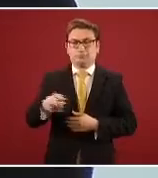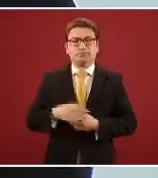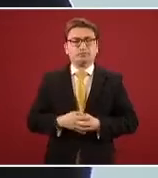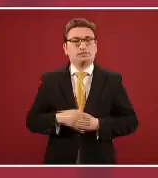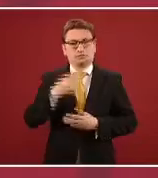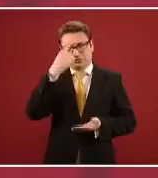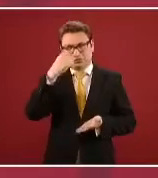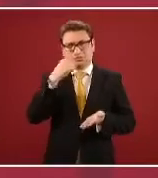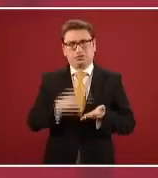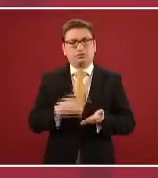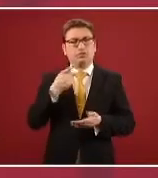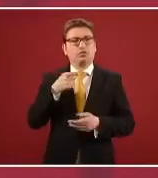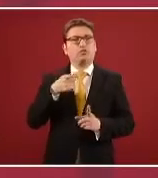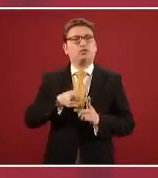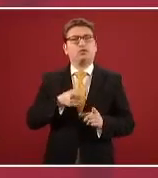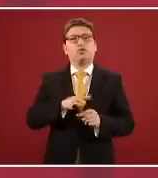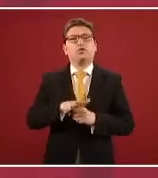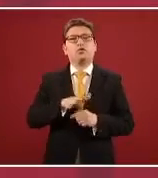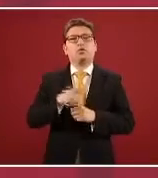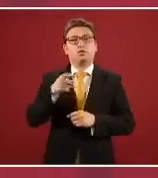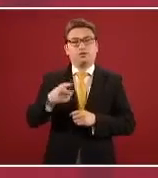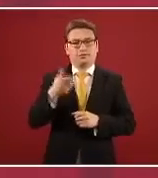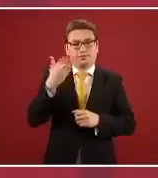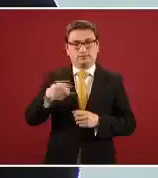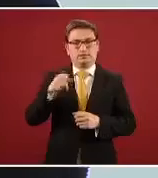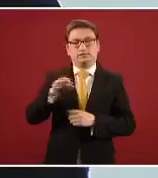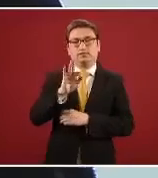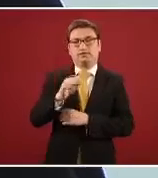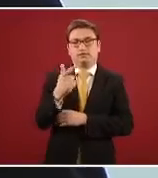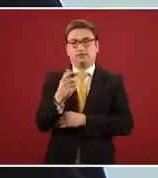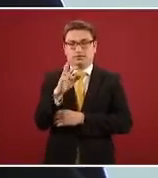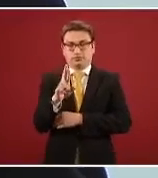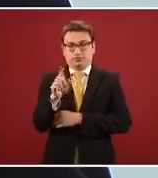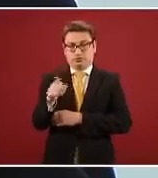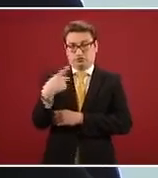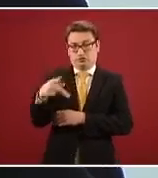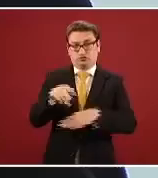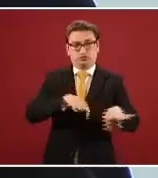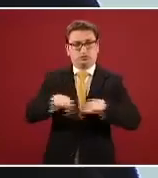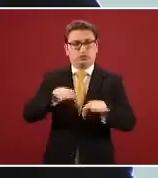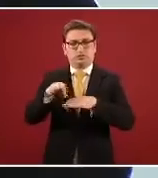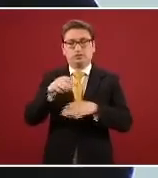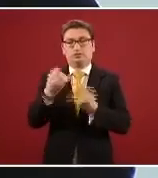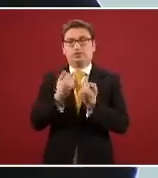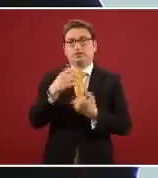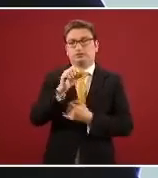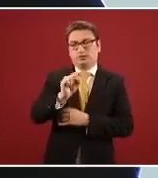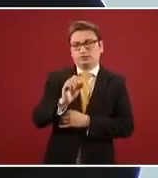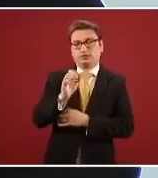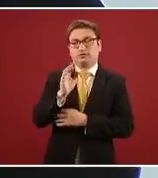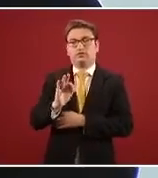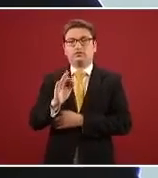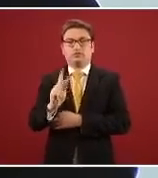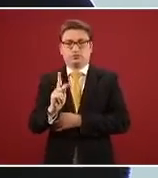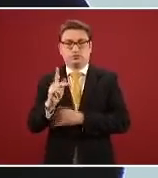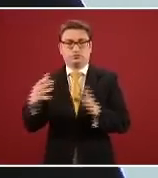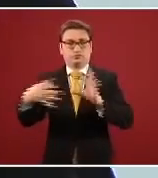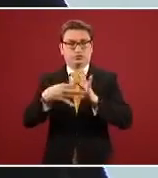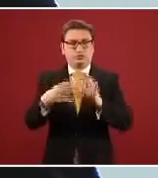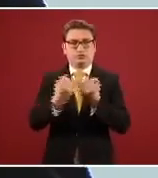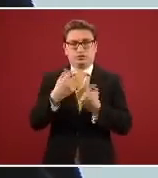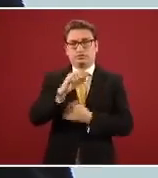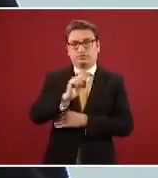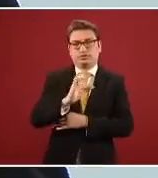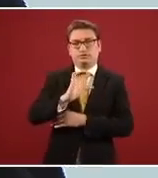creo que una de las muestras es precisamente esa labor de la Fiscalía General de la República, de la Secretaría de la Función Pública, incluyendo la Secretaría de Hacienda